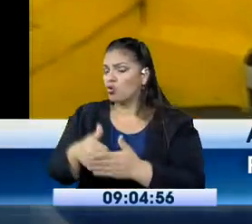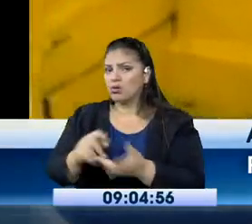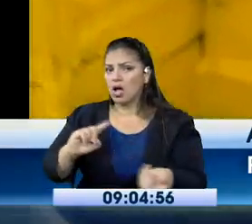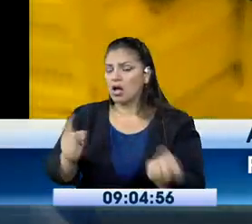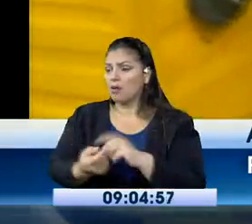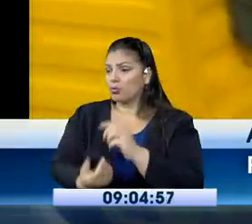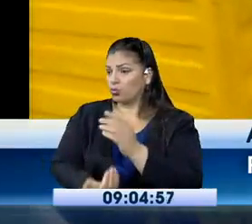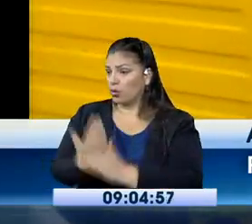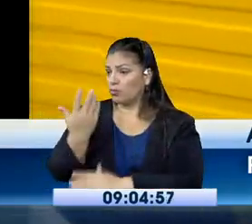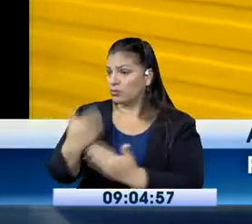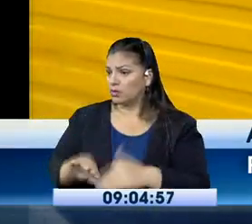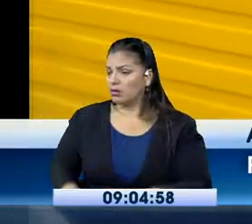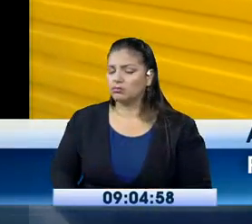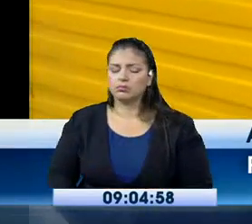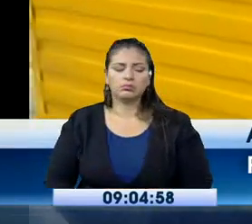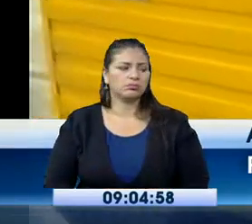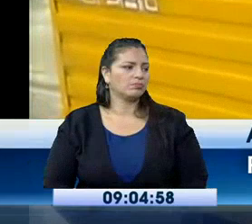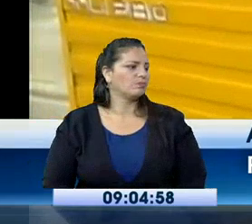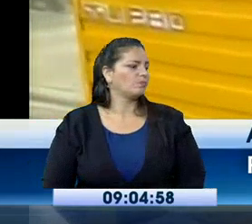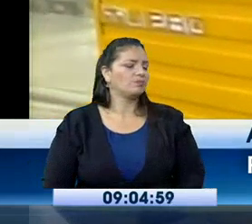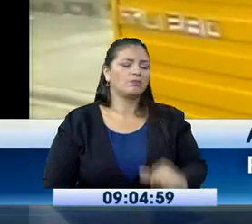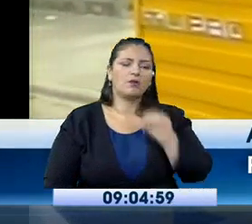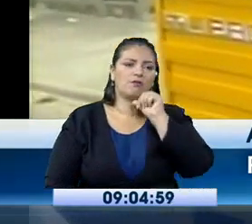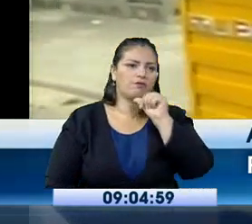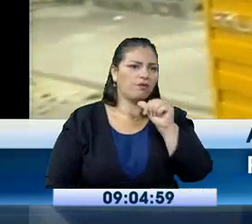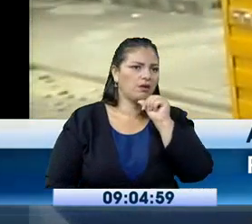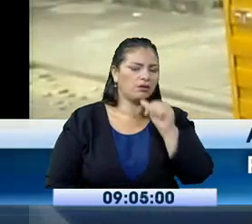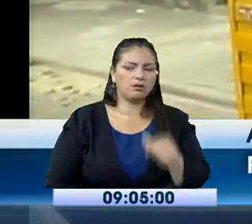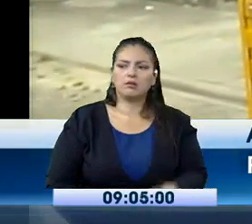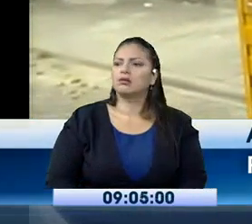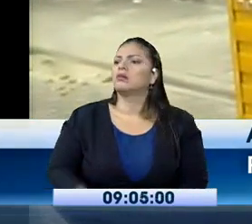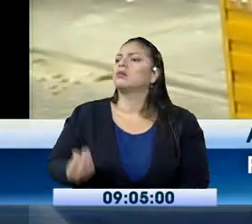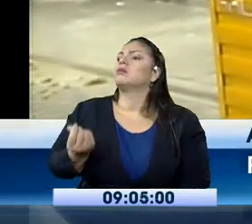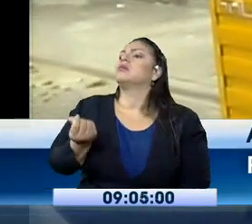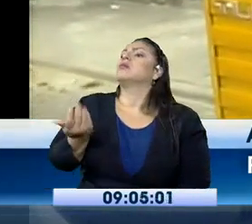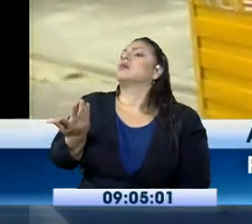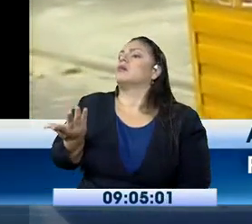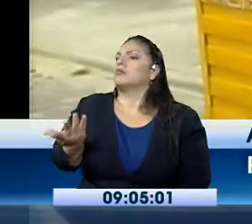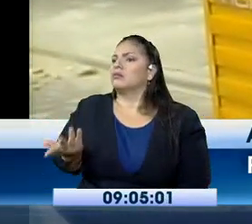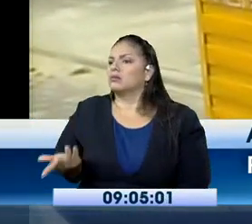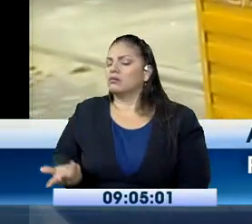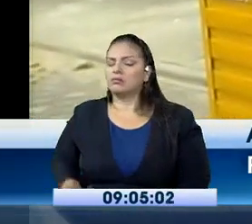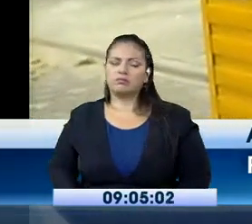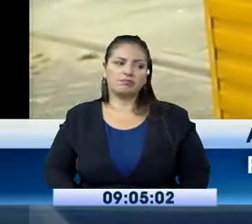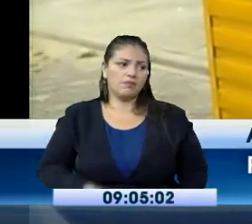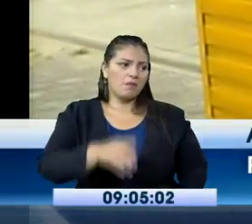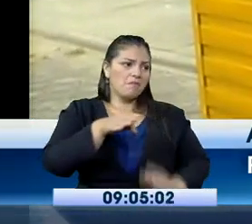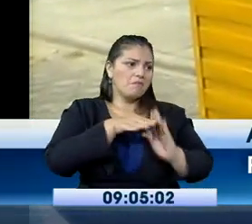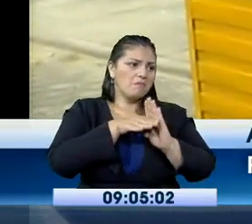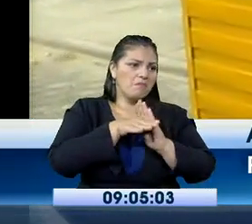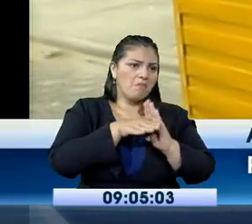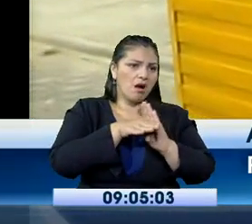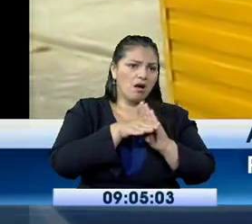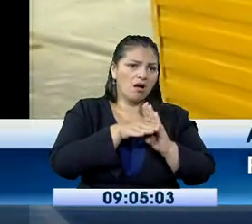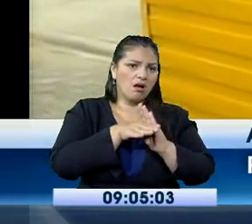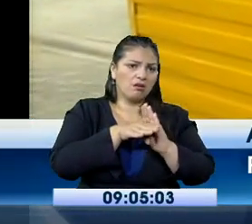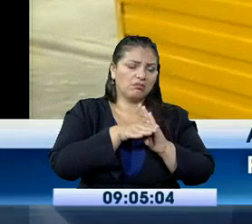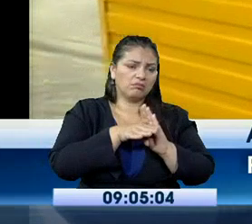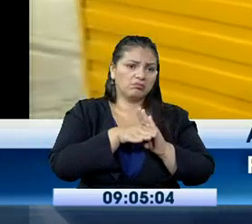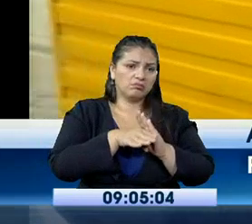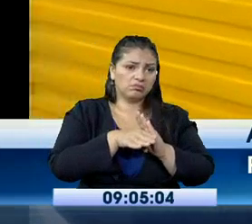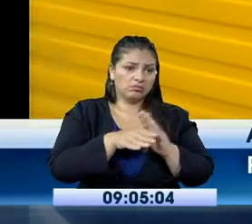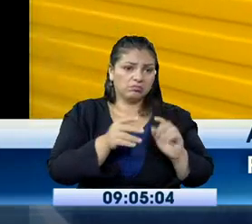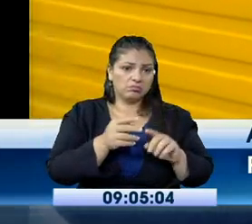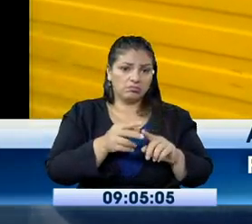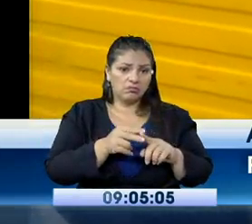de cooperativa estamos. De cooperativas que parece que les están abriendo las puertas a ellos. Señor, mientras tanto, ¿cómo están trabajando ustedes? ¿Cómo